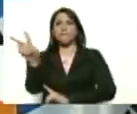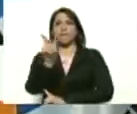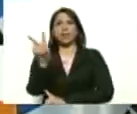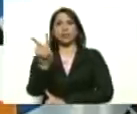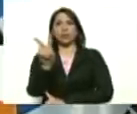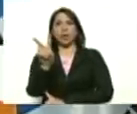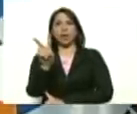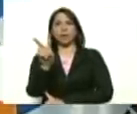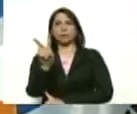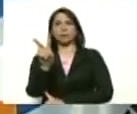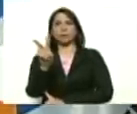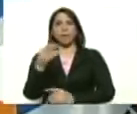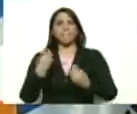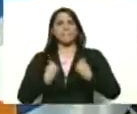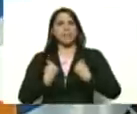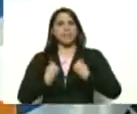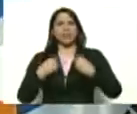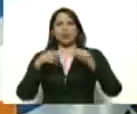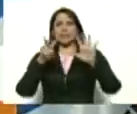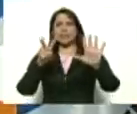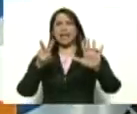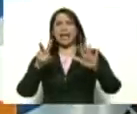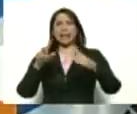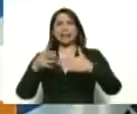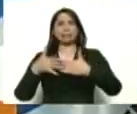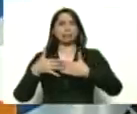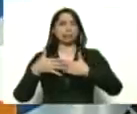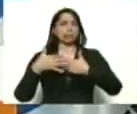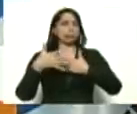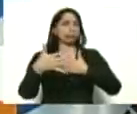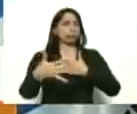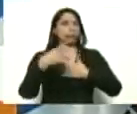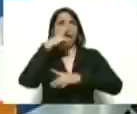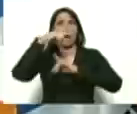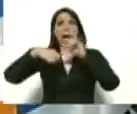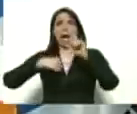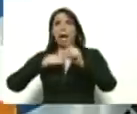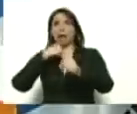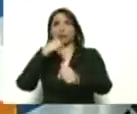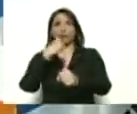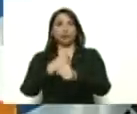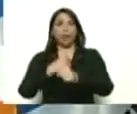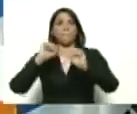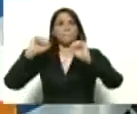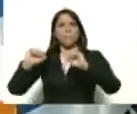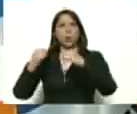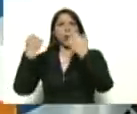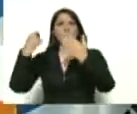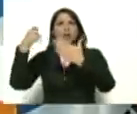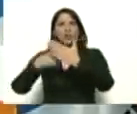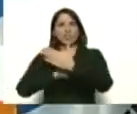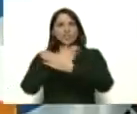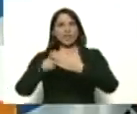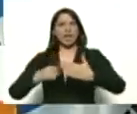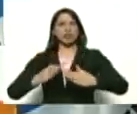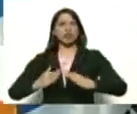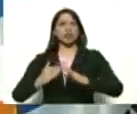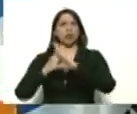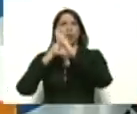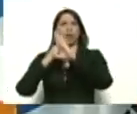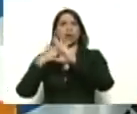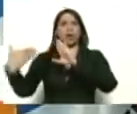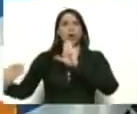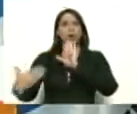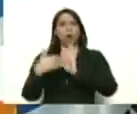7 largos años de bloqueos, sanciones en contra del pueblo de Venezuela, en